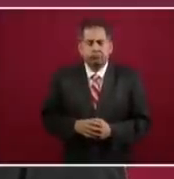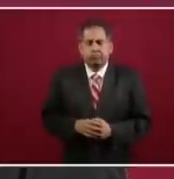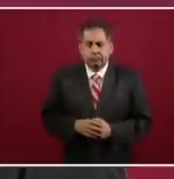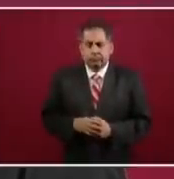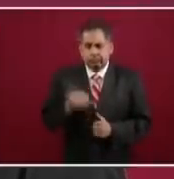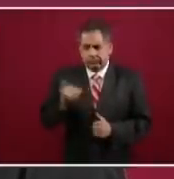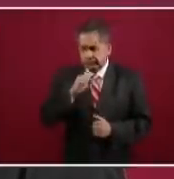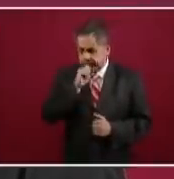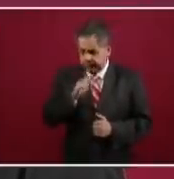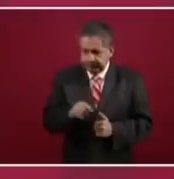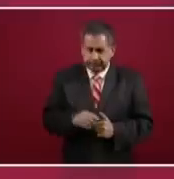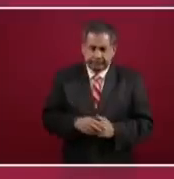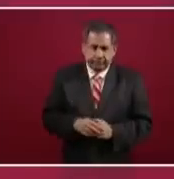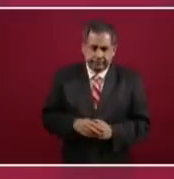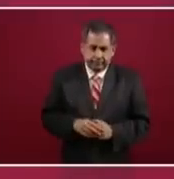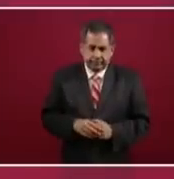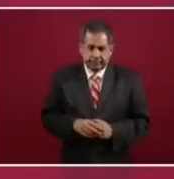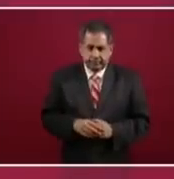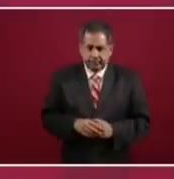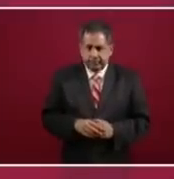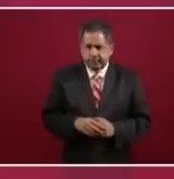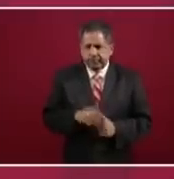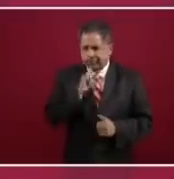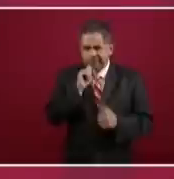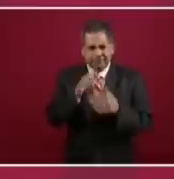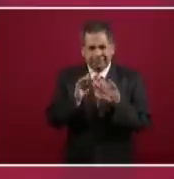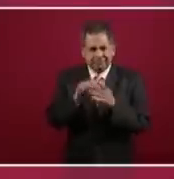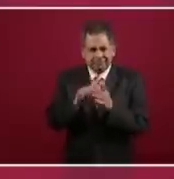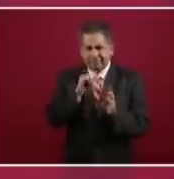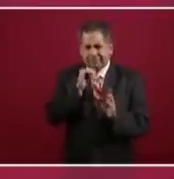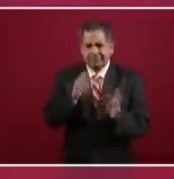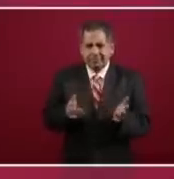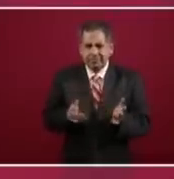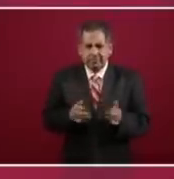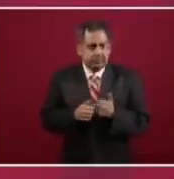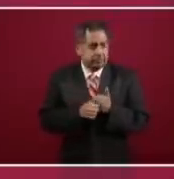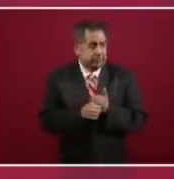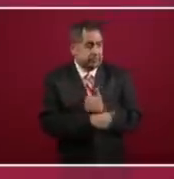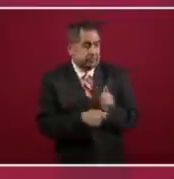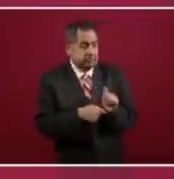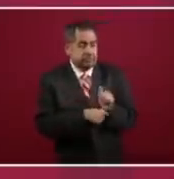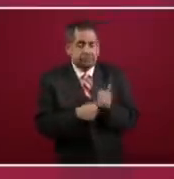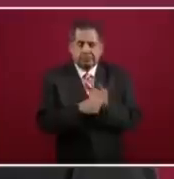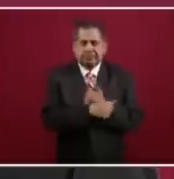e tampoco tengo nada que ocultar